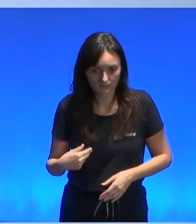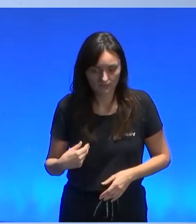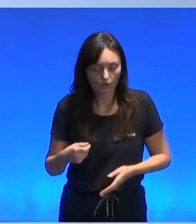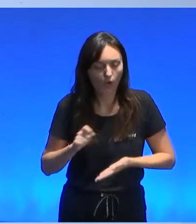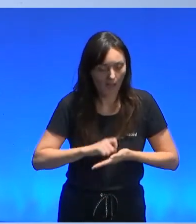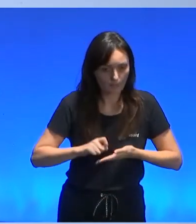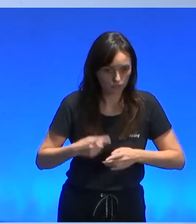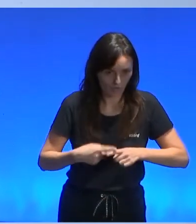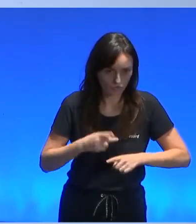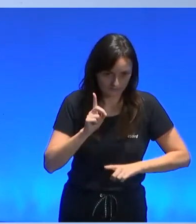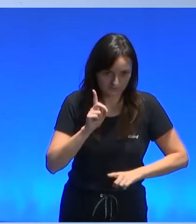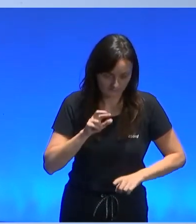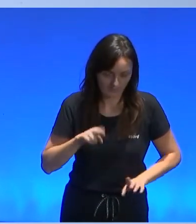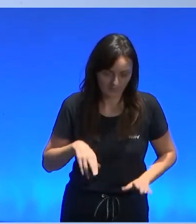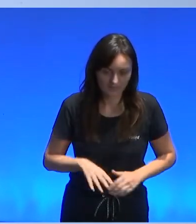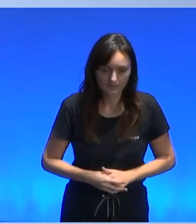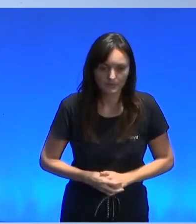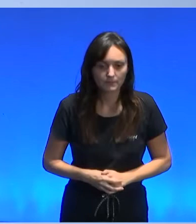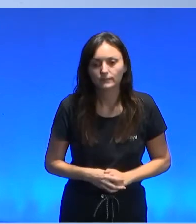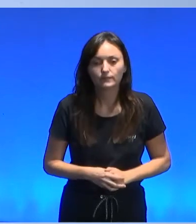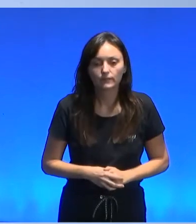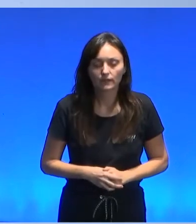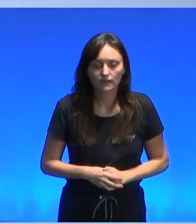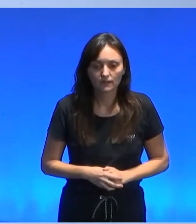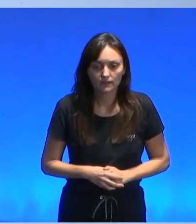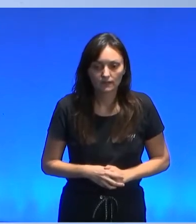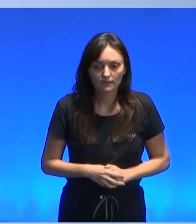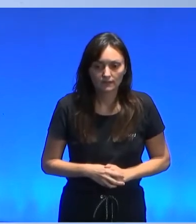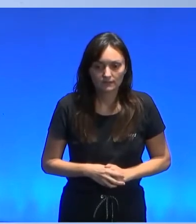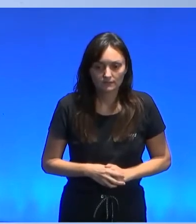he apuntado, ¿eh? A ver, bueno,